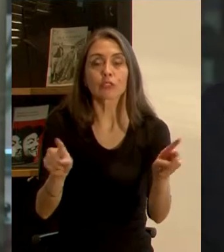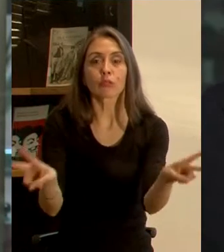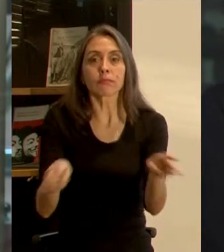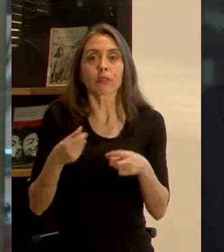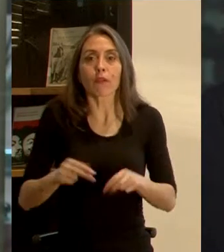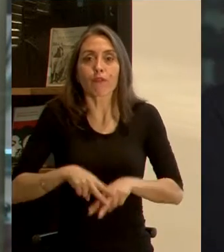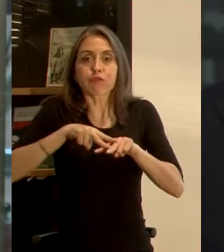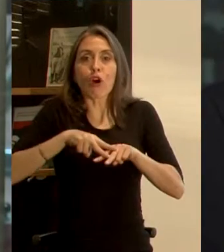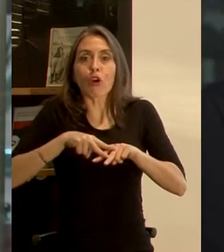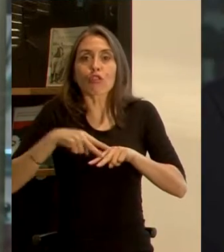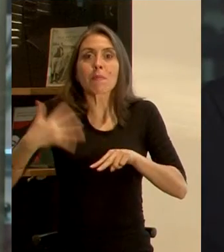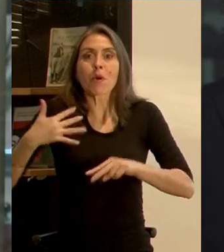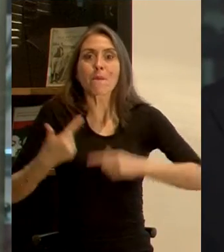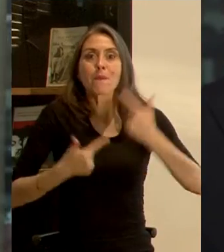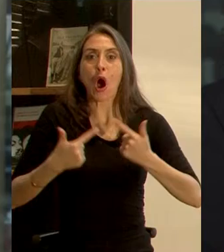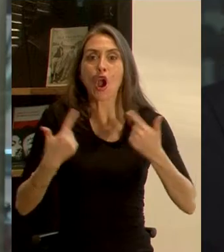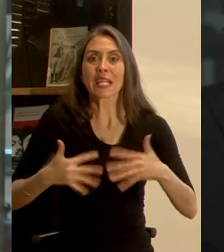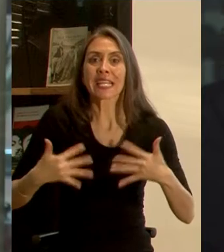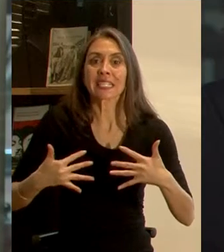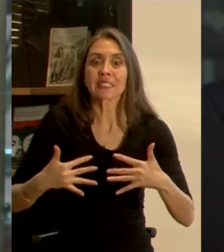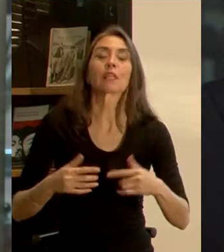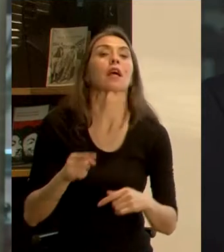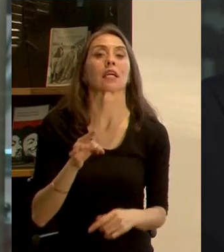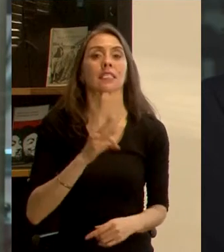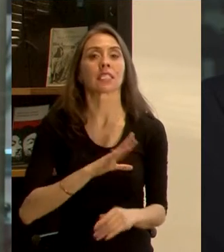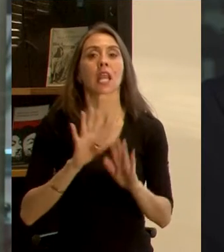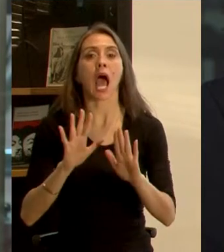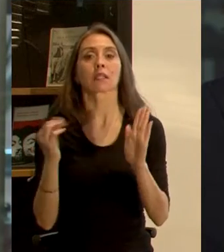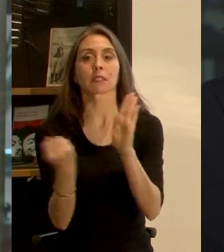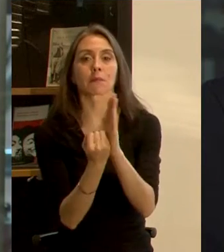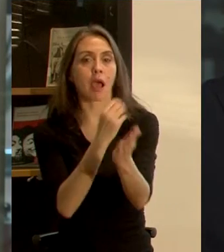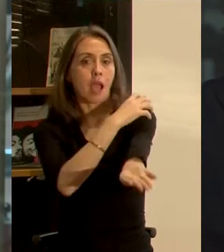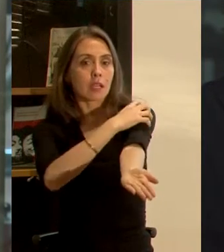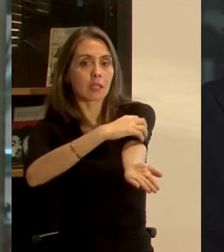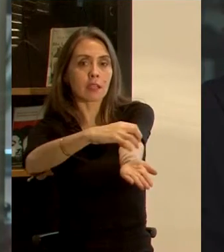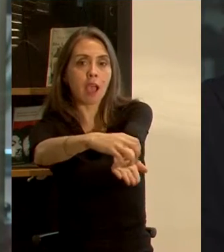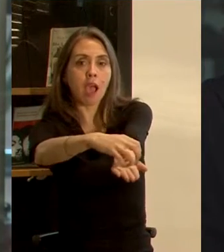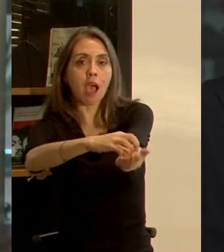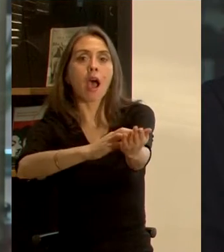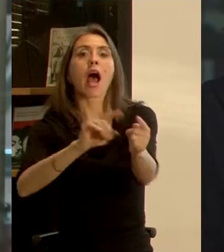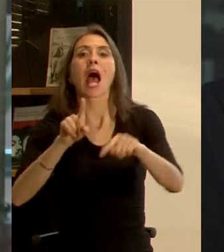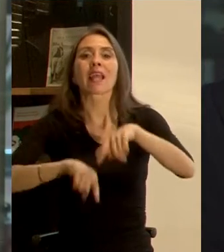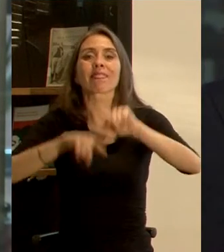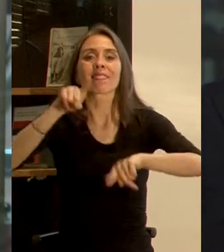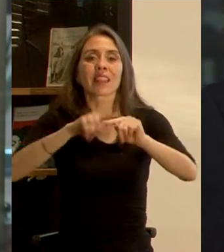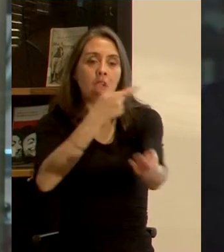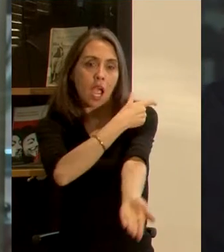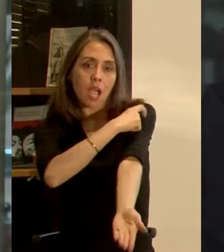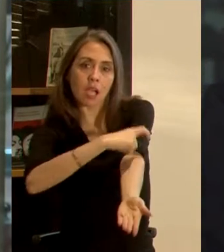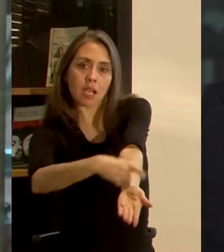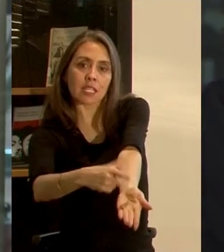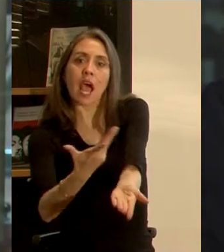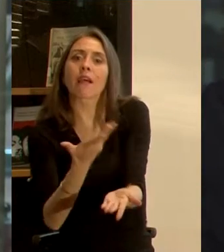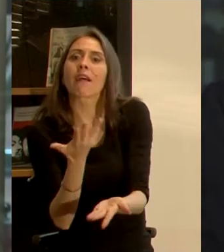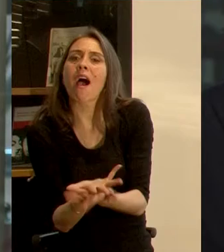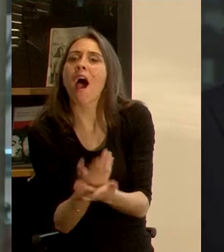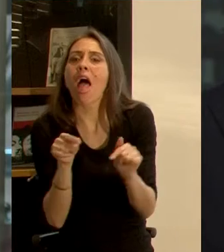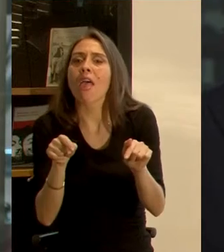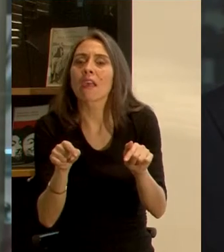siglo XXI, va a estar marcado por sus territorios, por recursos que son totalmente, yo